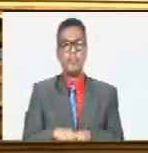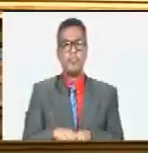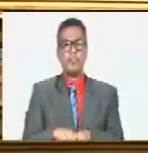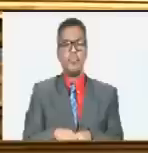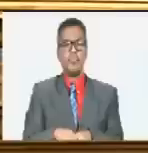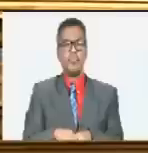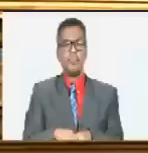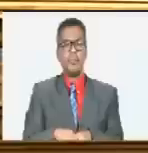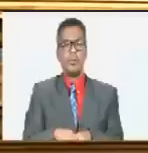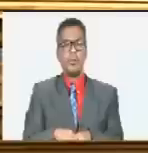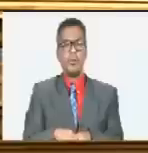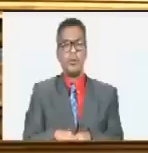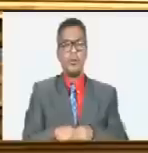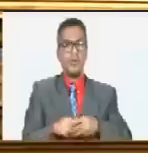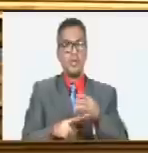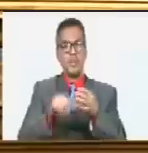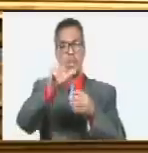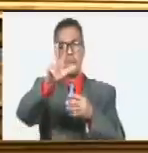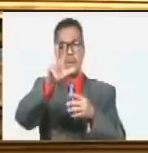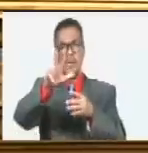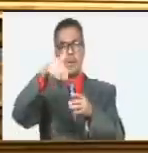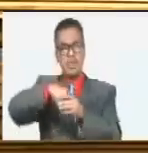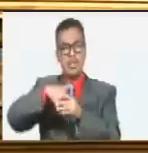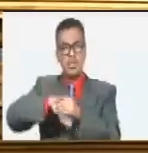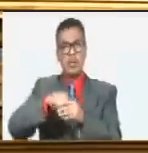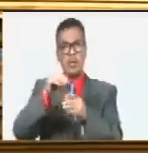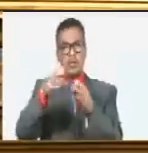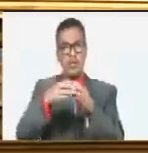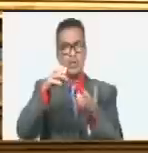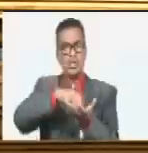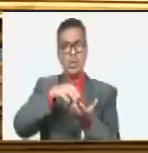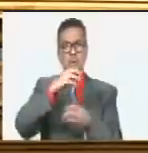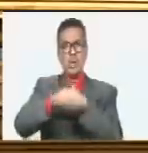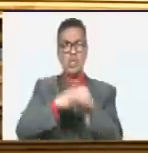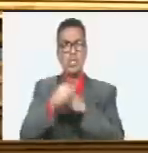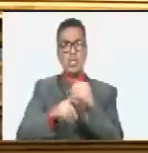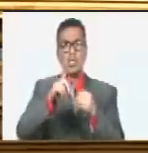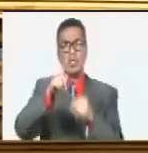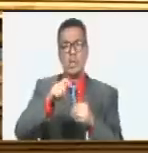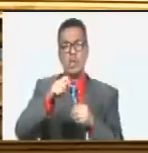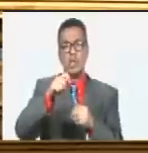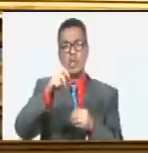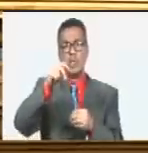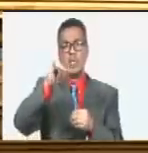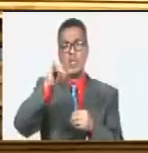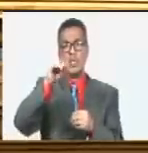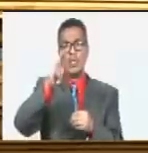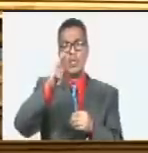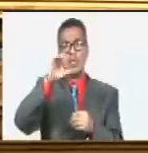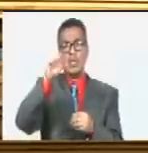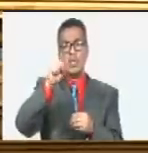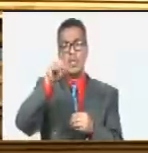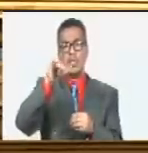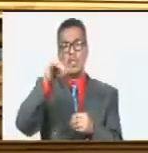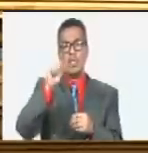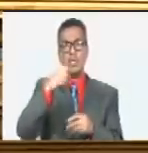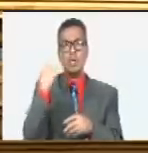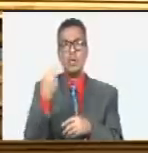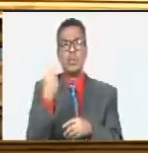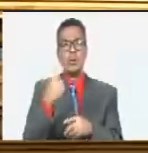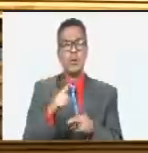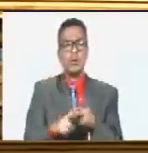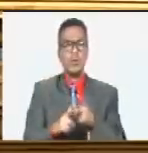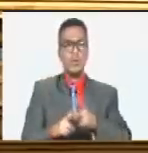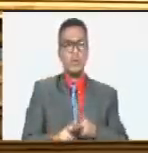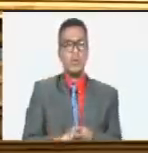Que de las tres elecciones parlamentarias que realizó Tibisay Lucena como presidenta de la Asamblea Nacional, adivinen cuál reconocieron, la